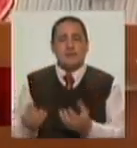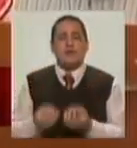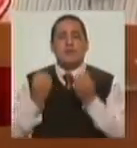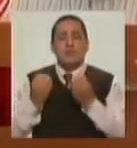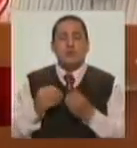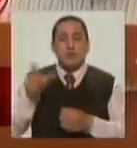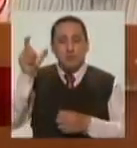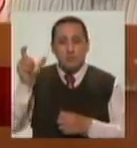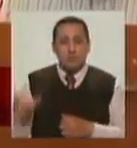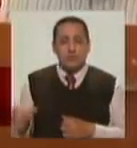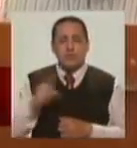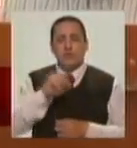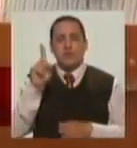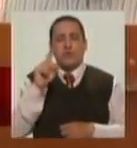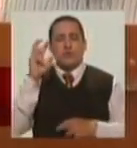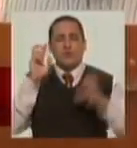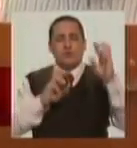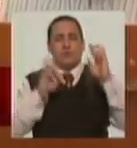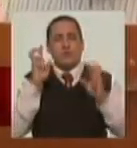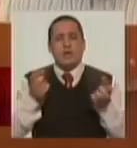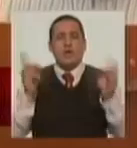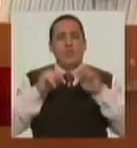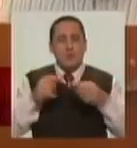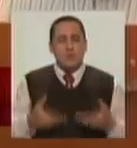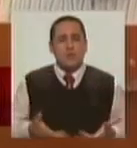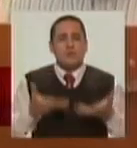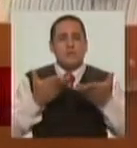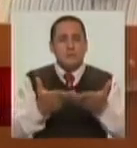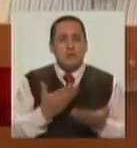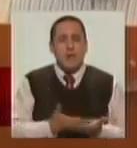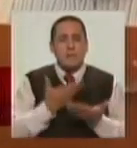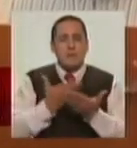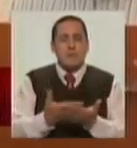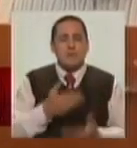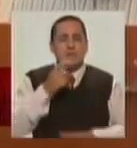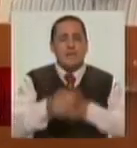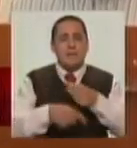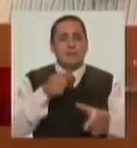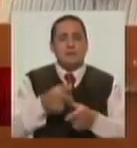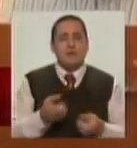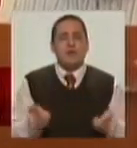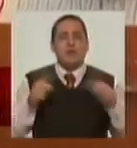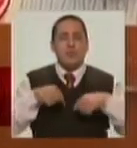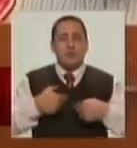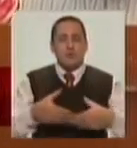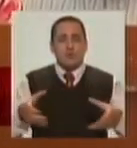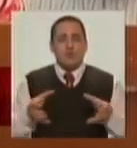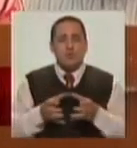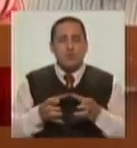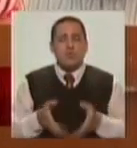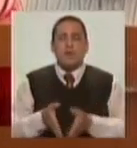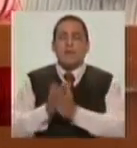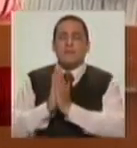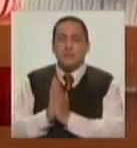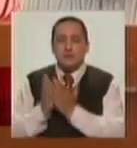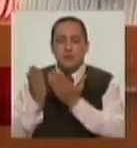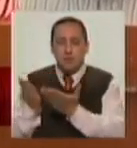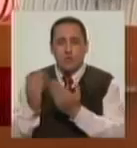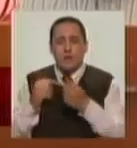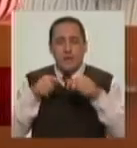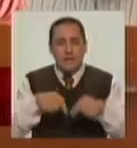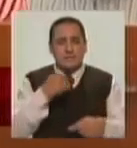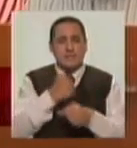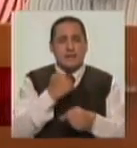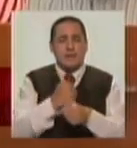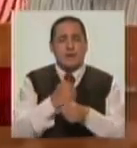porque usted no dudó cuando llevamos la propuesta de la población, cuando la bancada le pidió esta